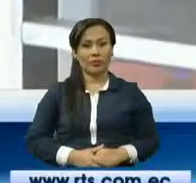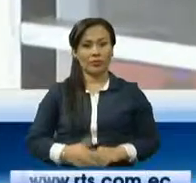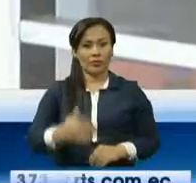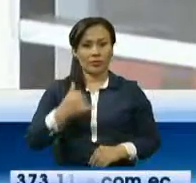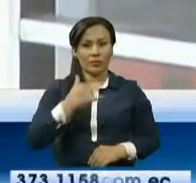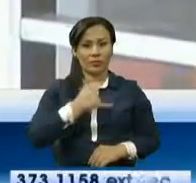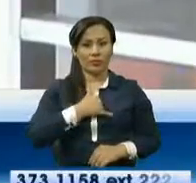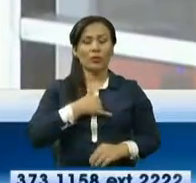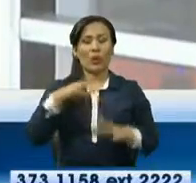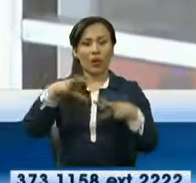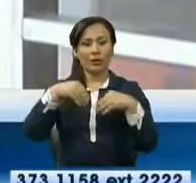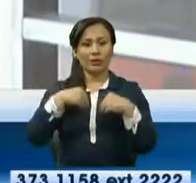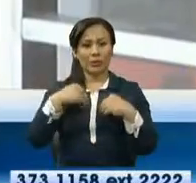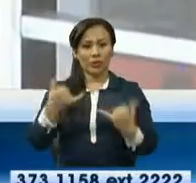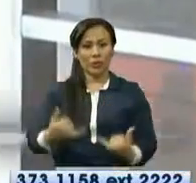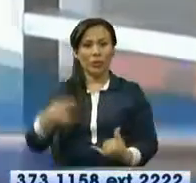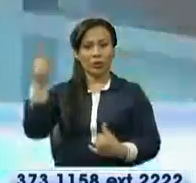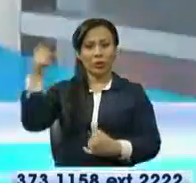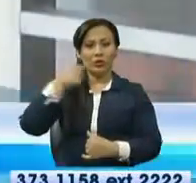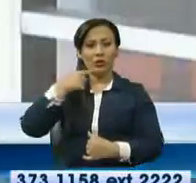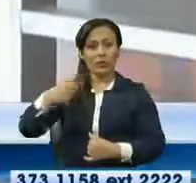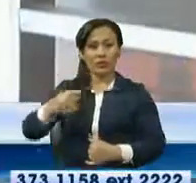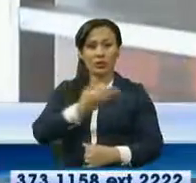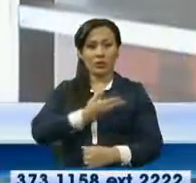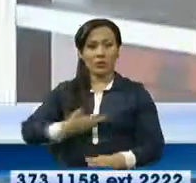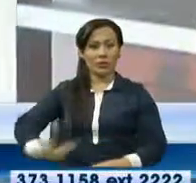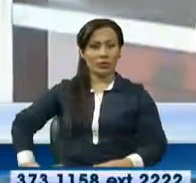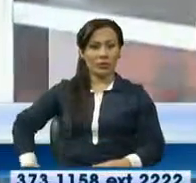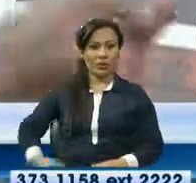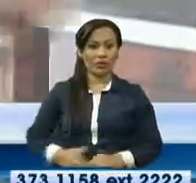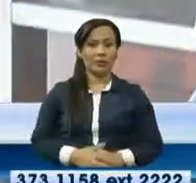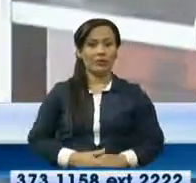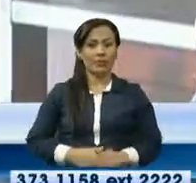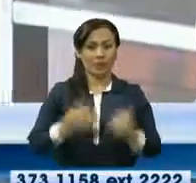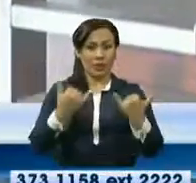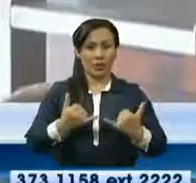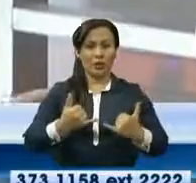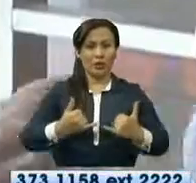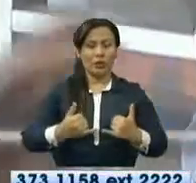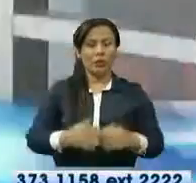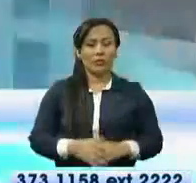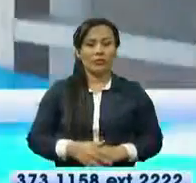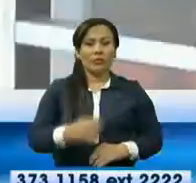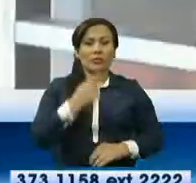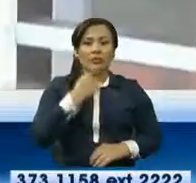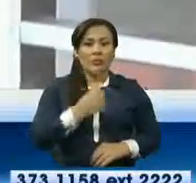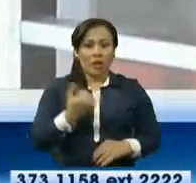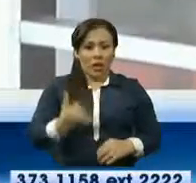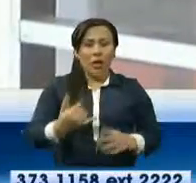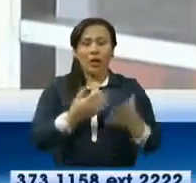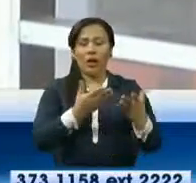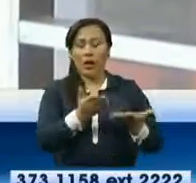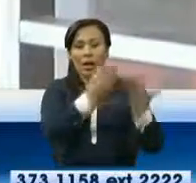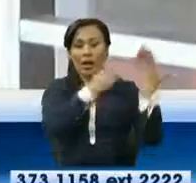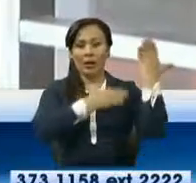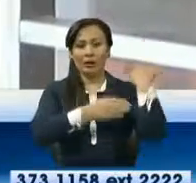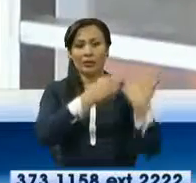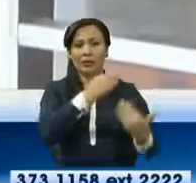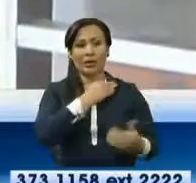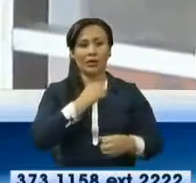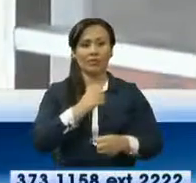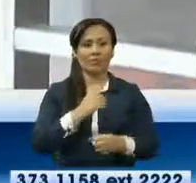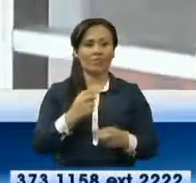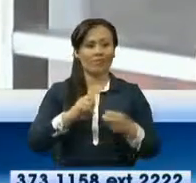señor presidente, que él dijo que estábamos viviendo una tormenta, habíamos pasado, estamos pasando una tormenta